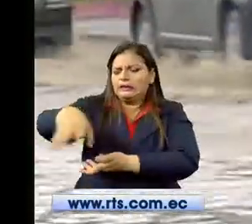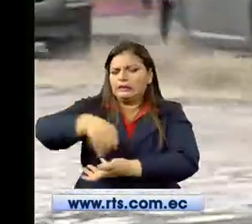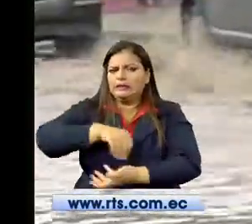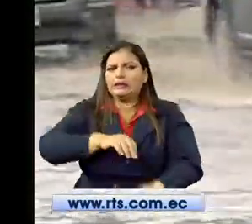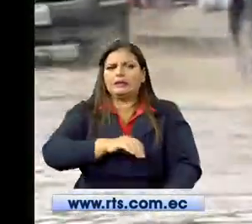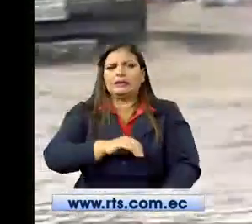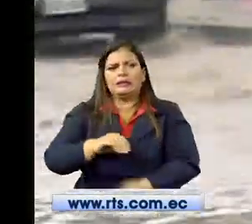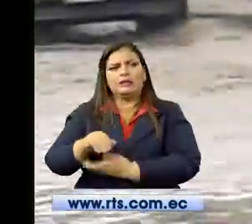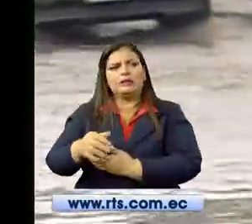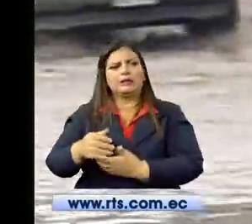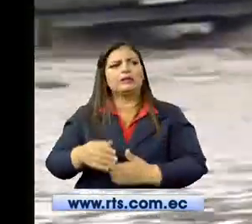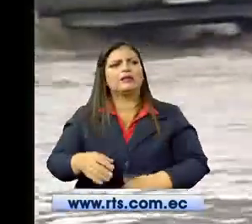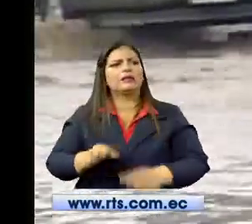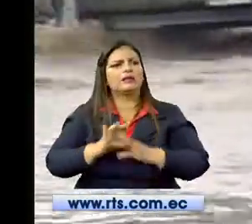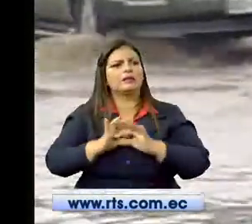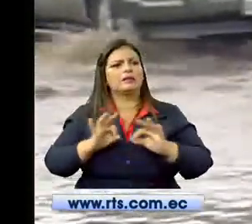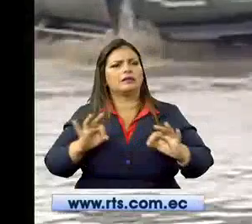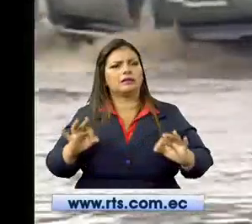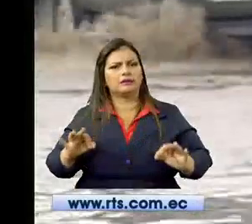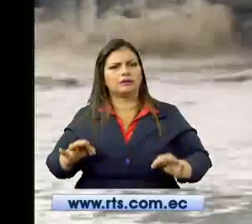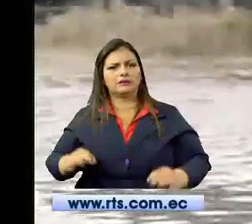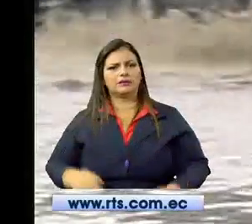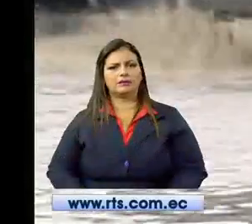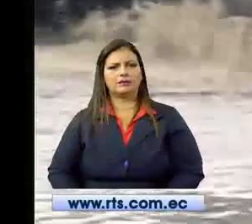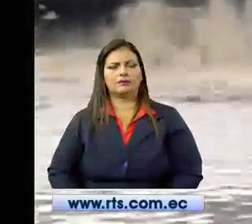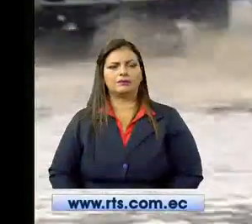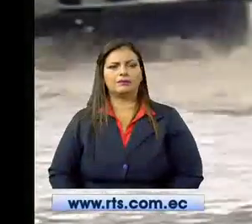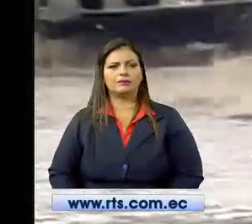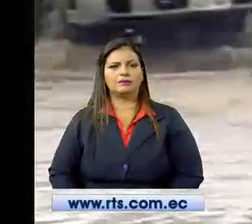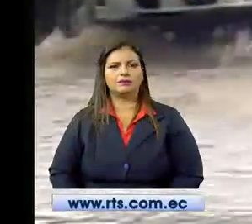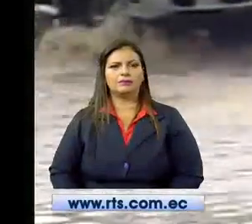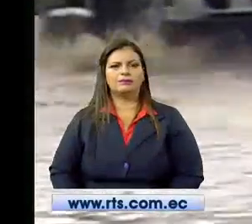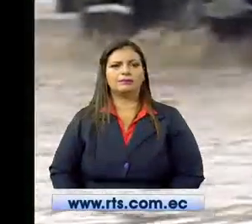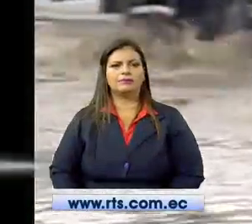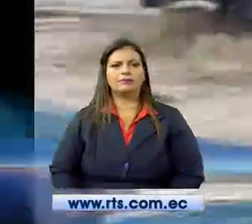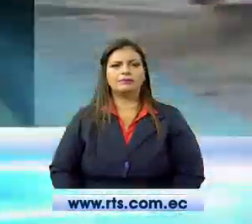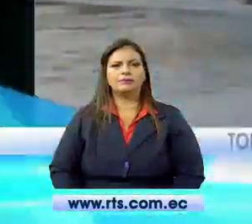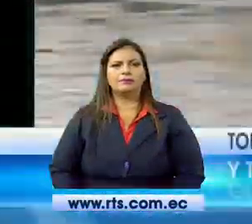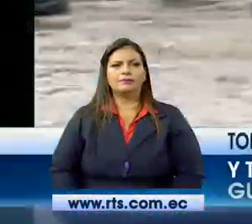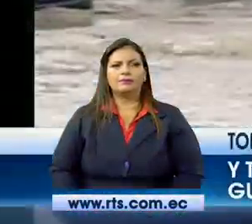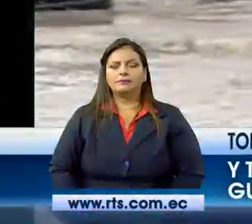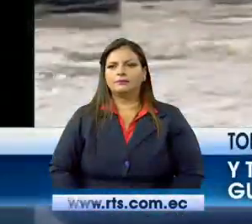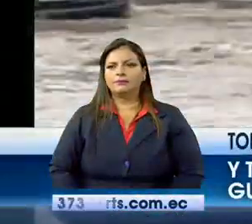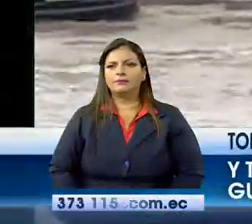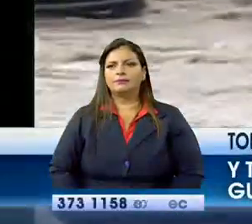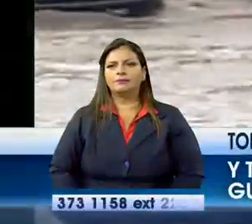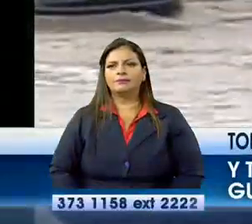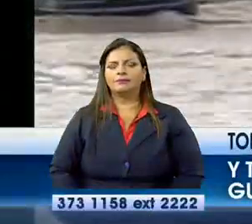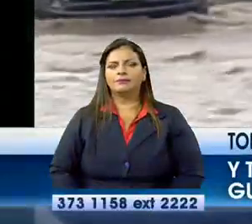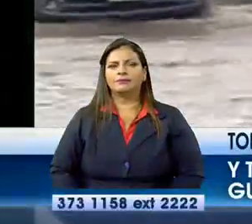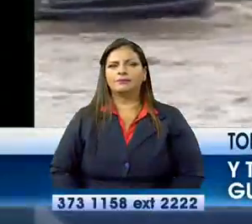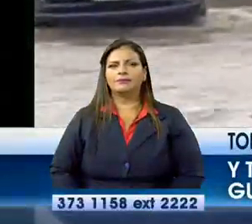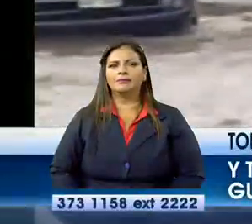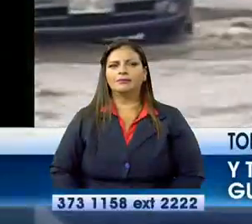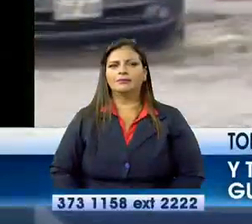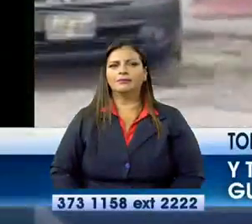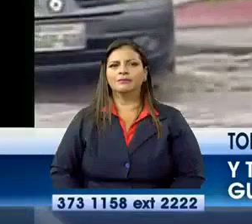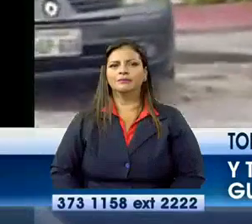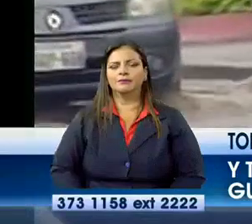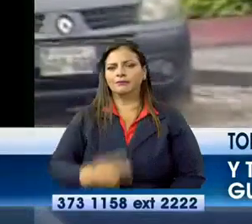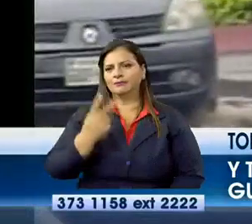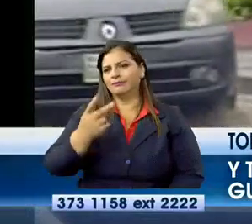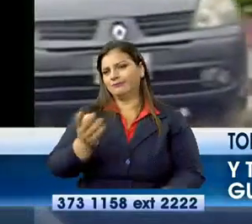del cerro que son los que obstruyen ahí los sumideros. Claro. Claro, ahí se debería hacer un trabajo integral, ¿no? Exactamente. Bueno, pero es que la basura también.